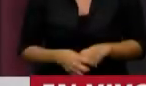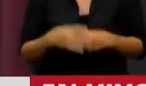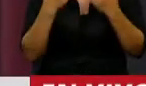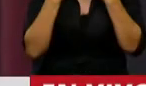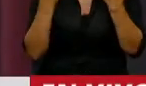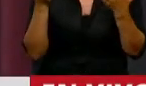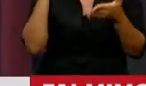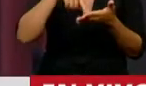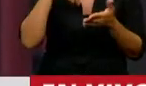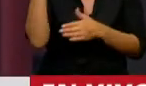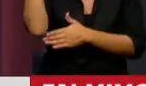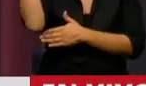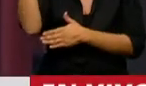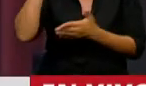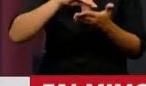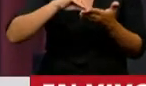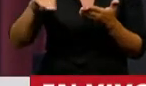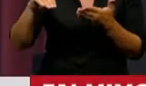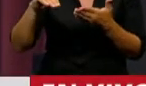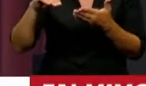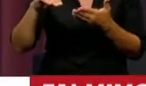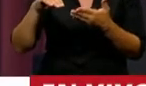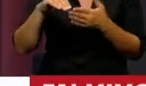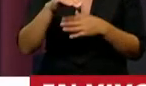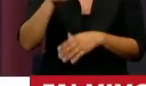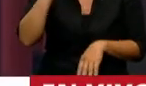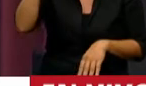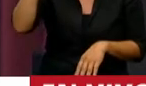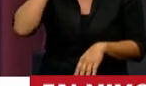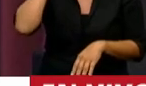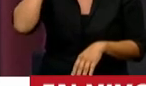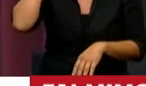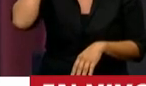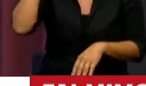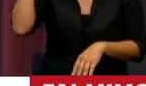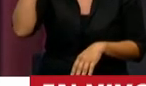El uso de la palabra, el diputado Luis Contigiani.